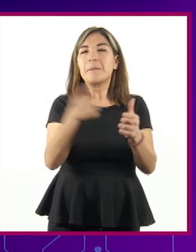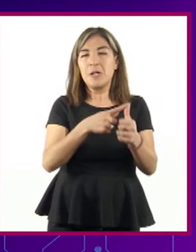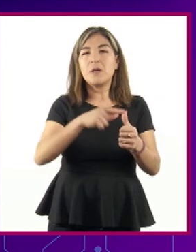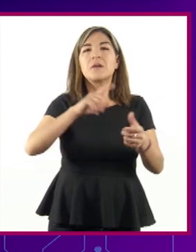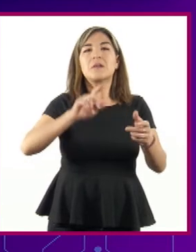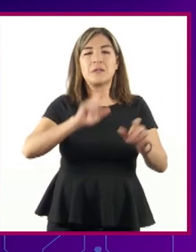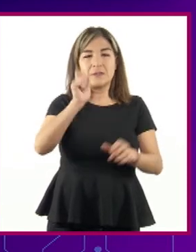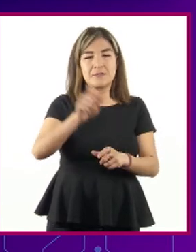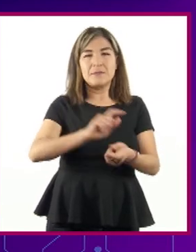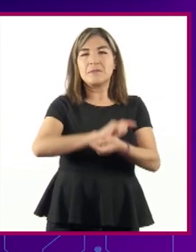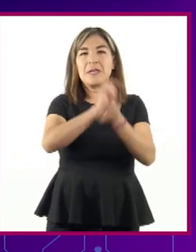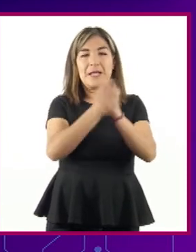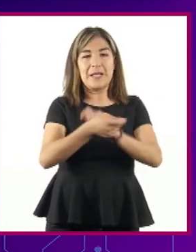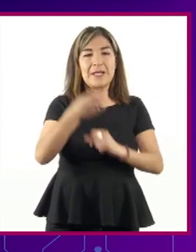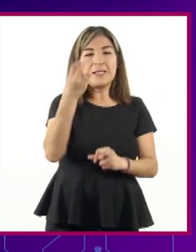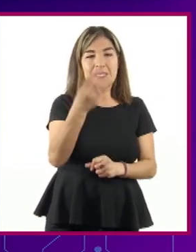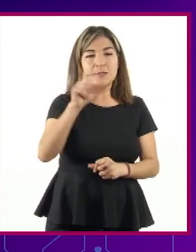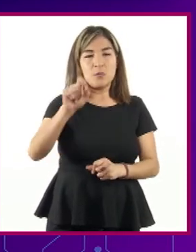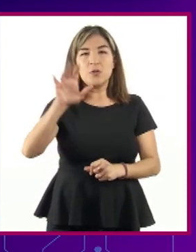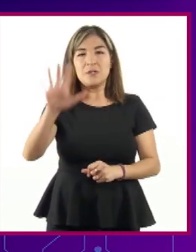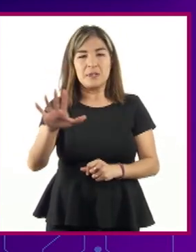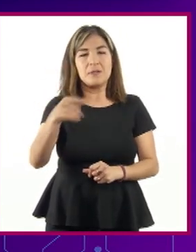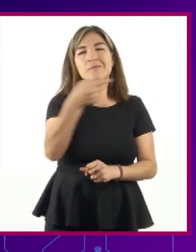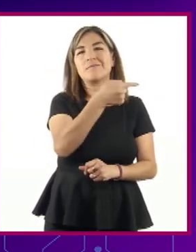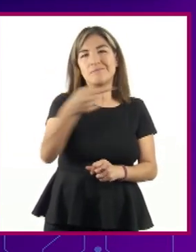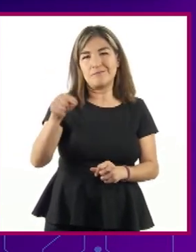convertir 3.5 metros en fracción.